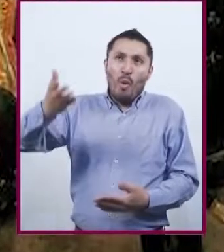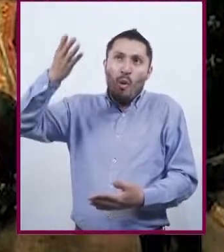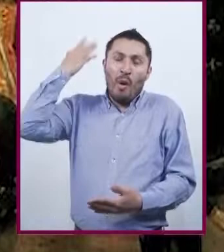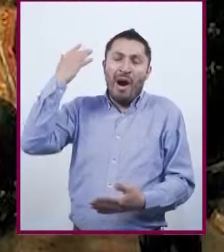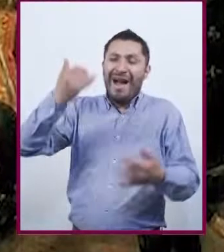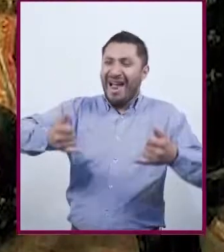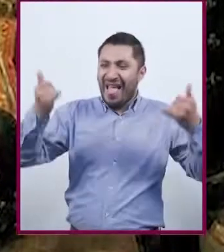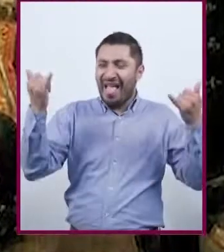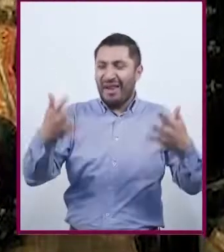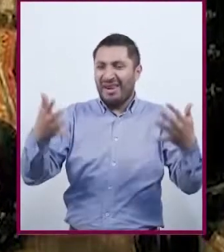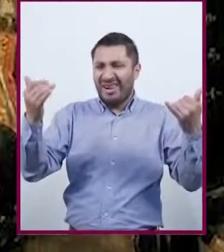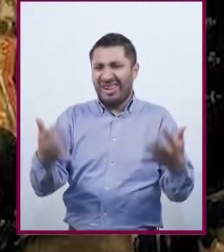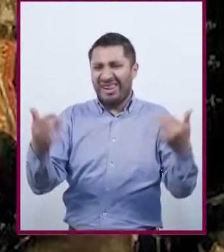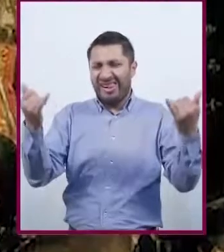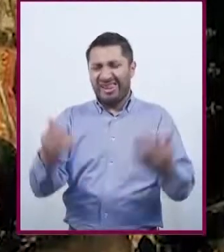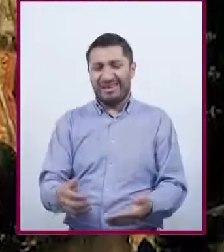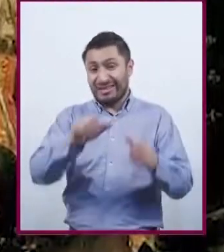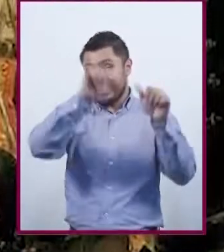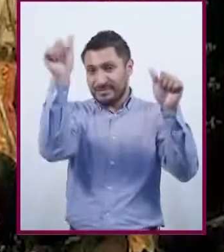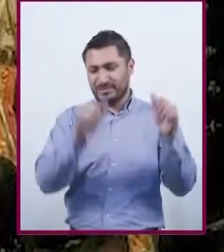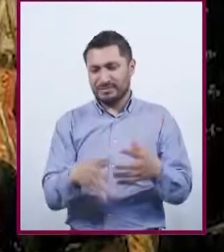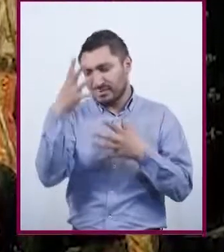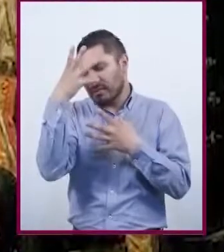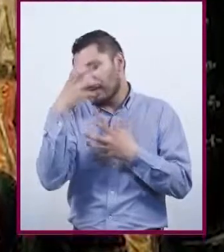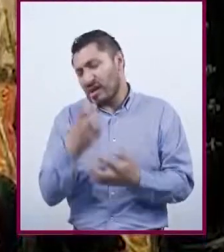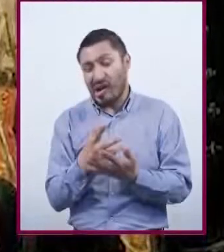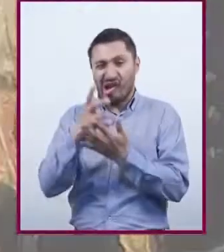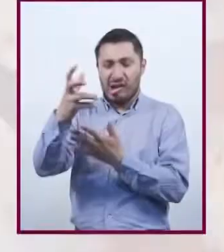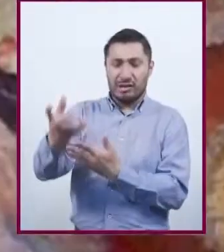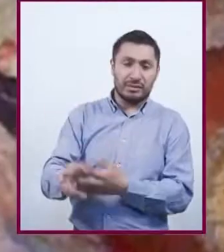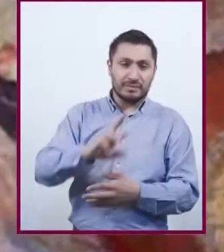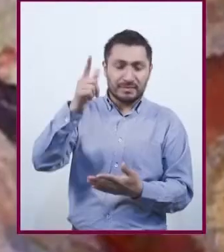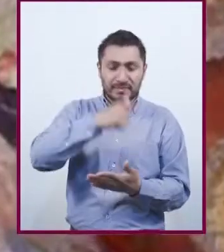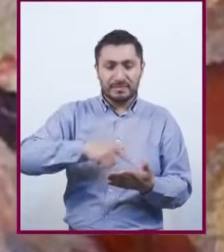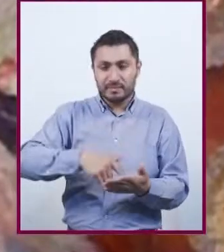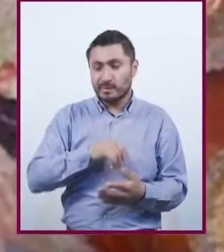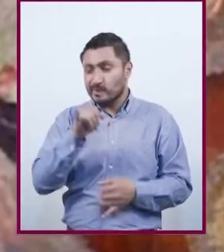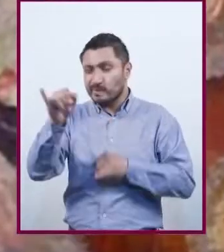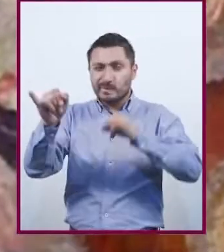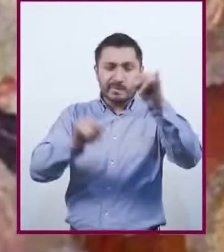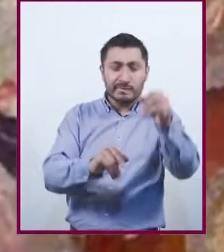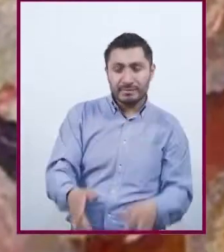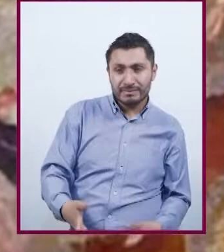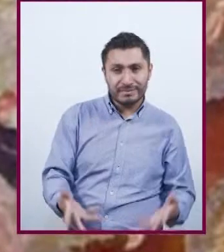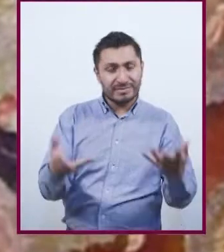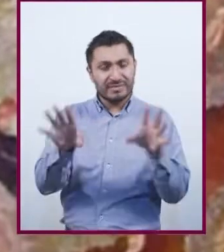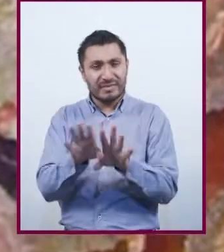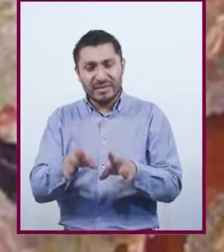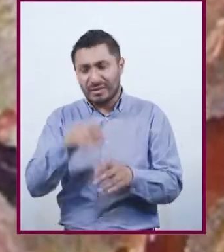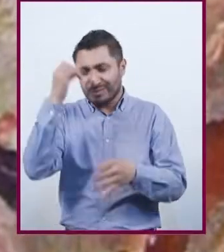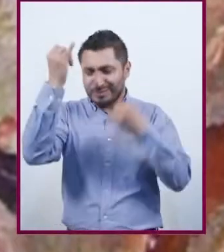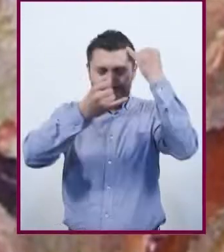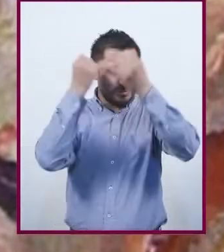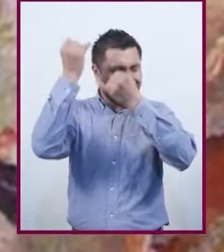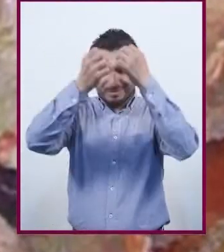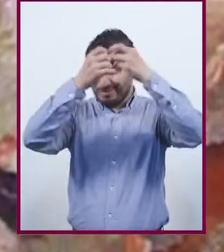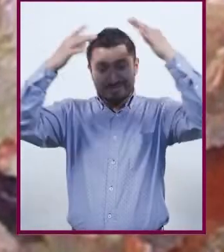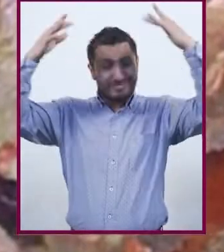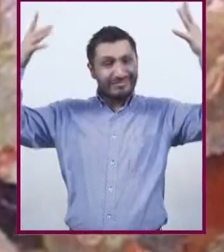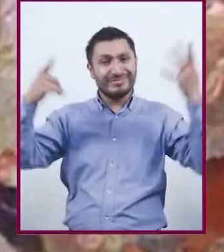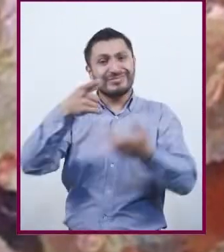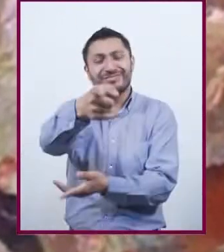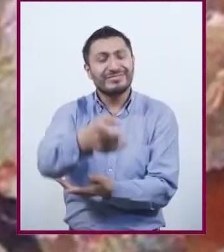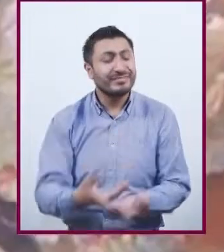en aquella época de rebeldía artística, nostalgia exagerada, evocaciones de lugares remotos y exaltación de la